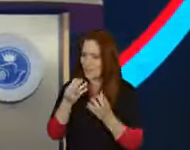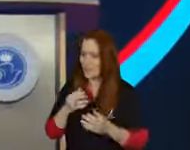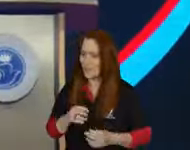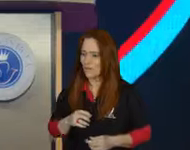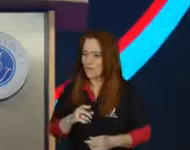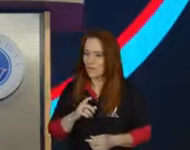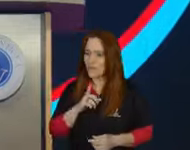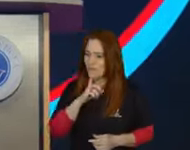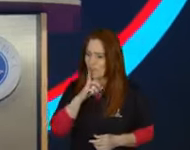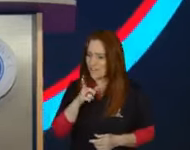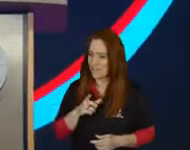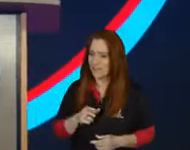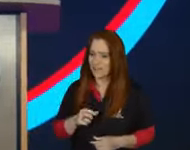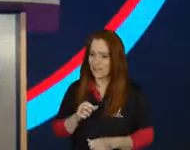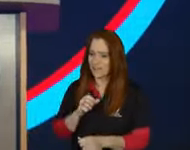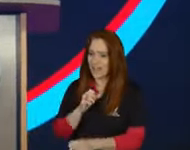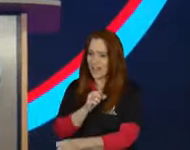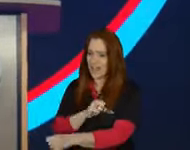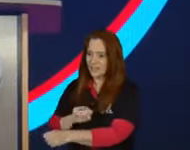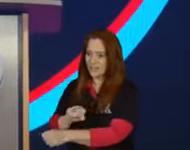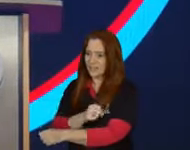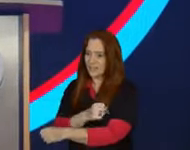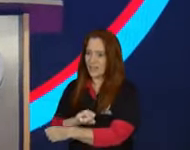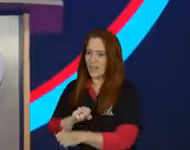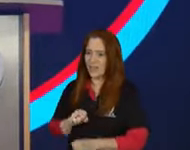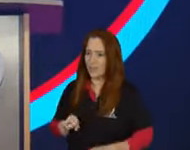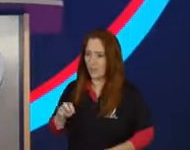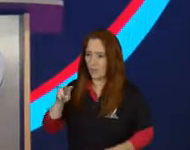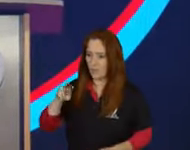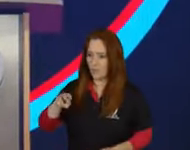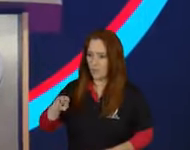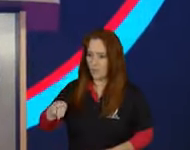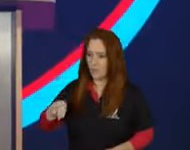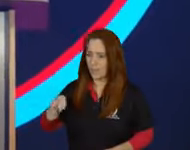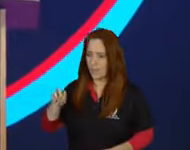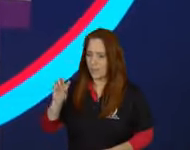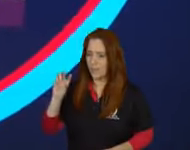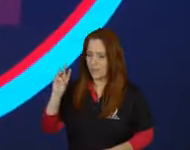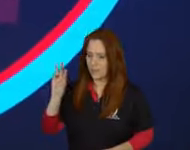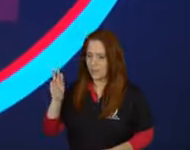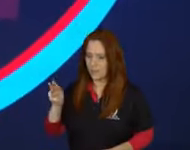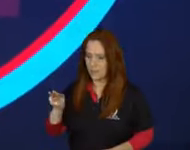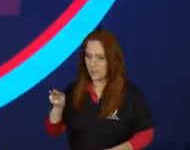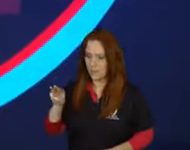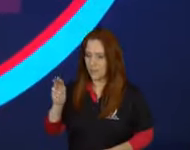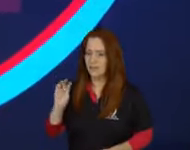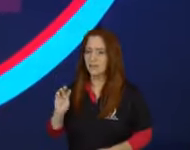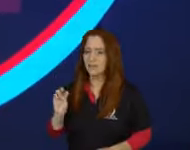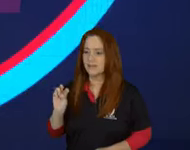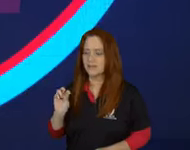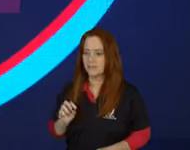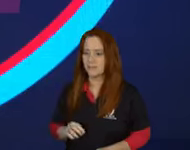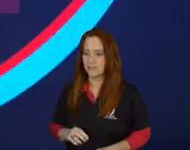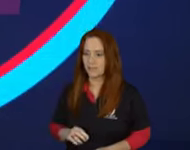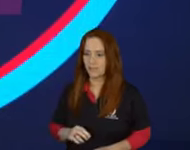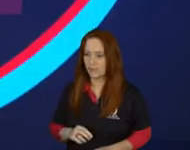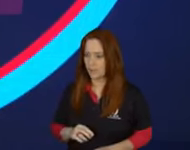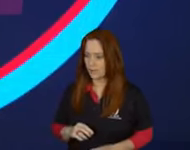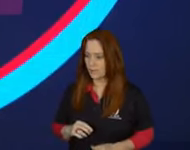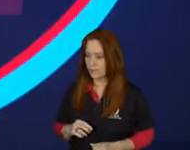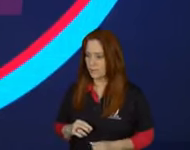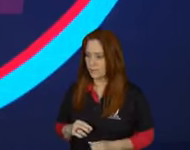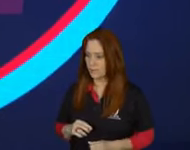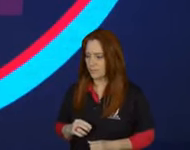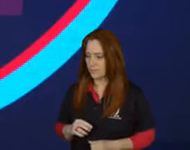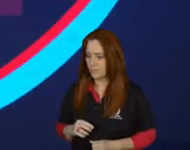Salmo 96 dice lo siguiente, y vamos a honrar a Dios con nuestros diezmos, nuestras ofrendas, nuestros pactos, con nuestra